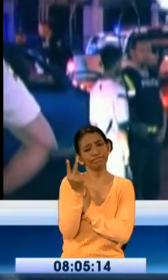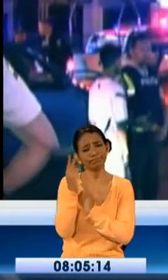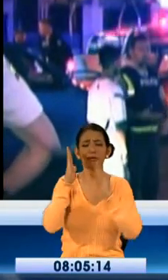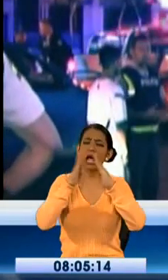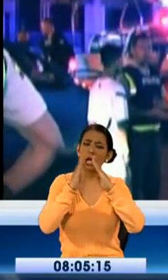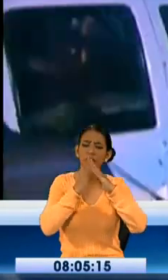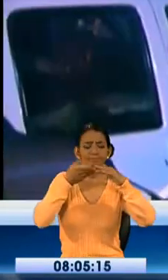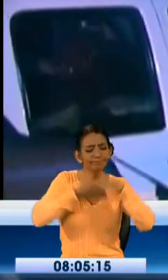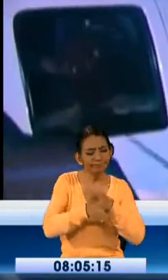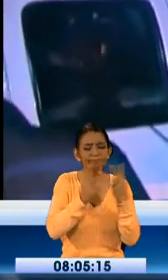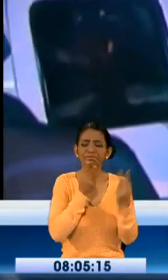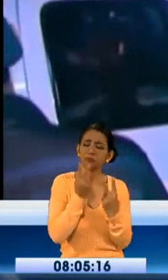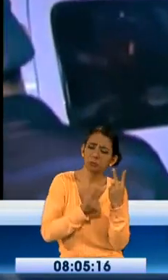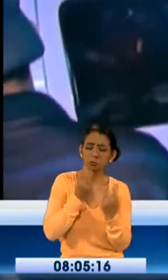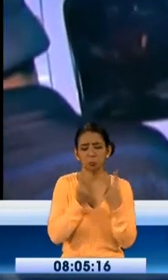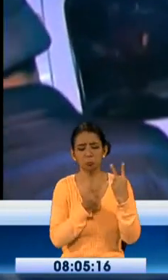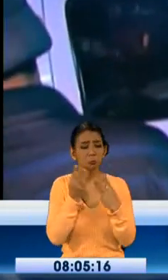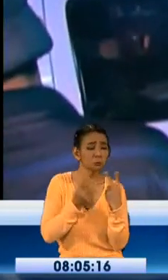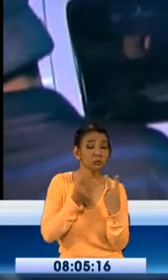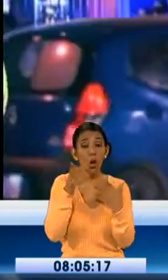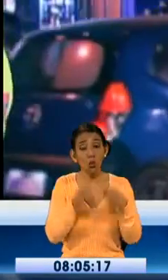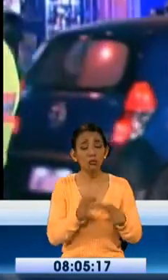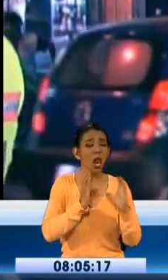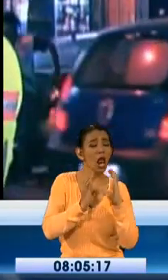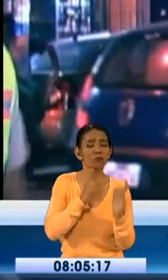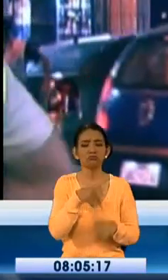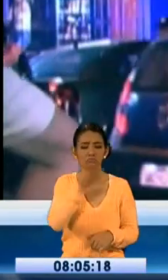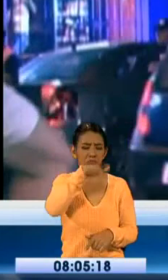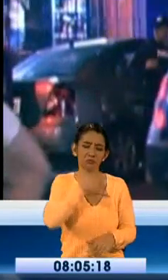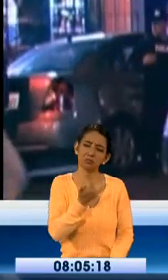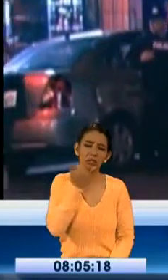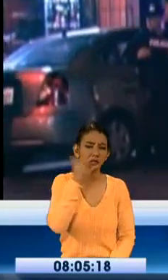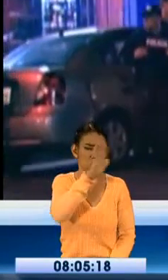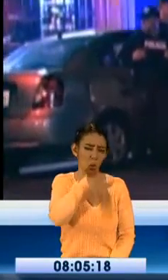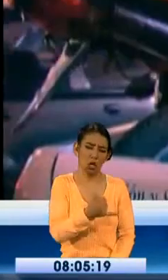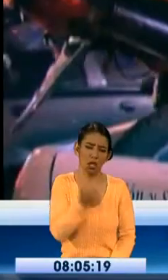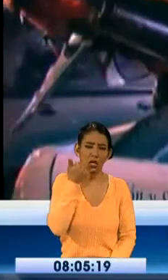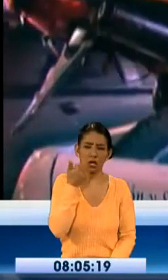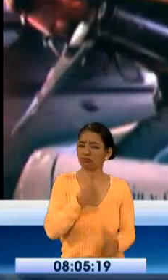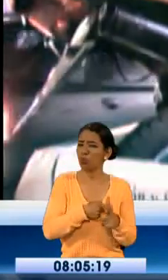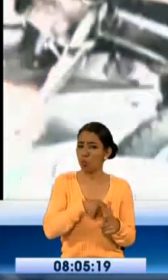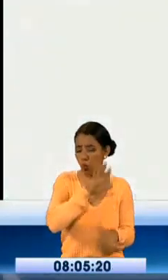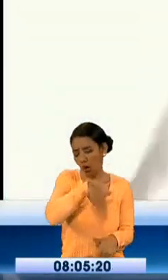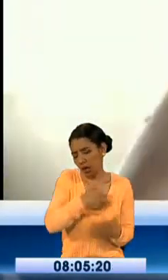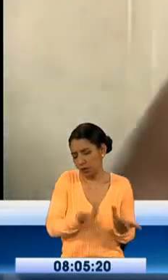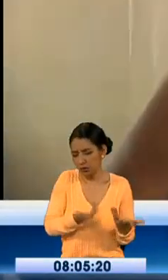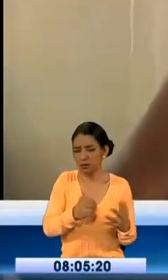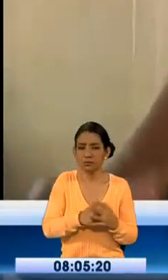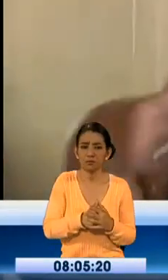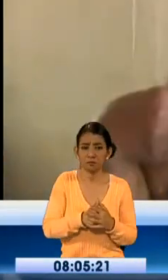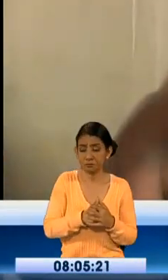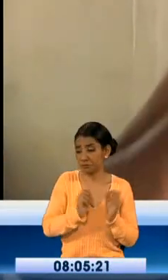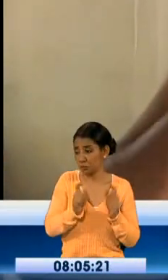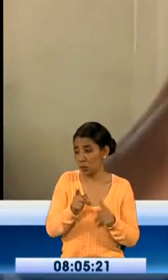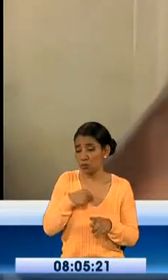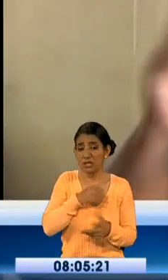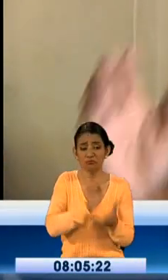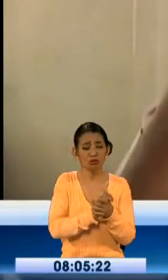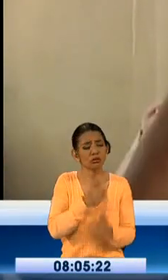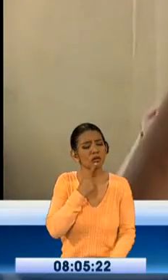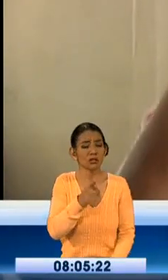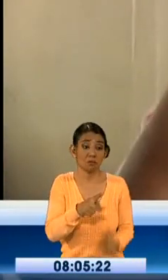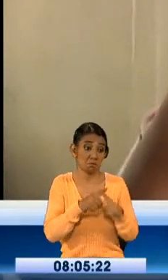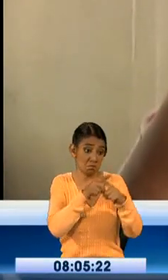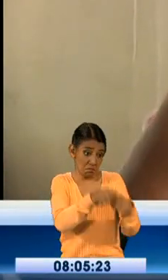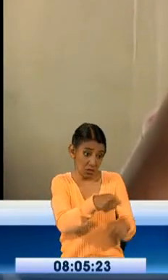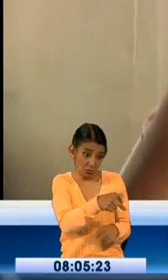conversaciones, él necesitó realizar una llamada de manera urgente. Entonces la mujer le dice, entonces yo te presto mi